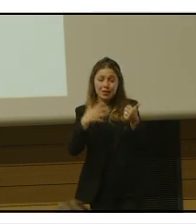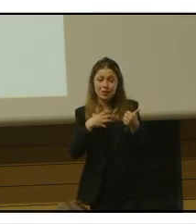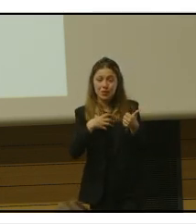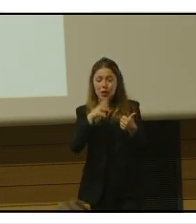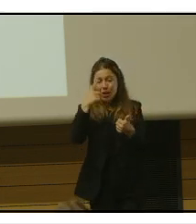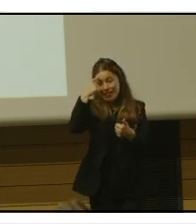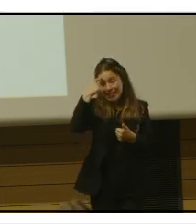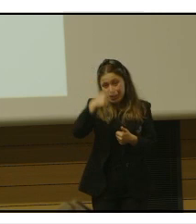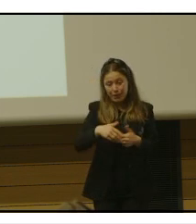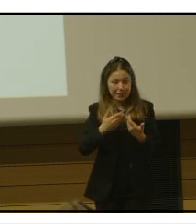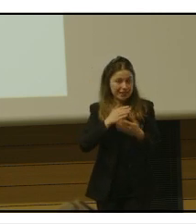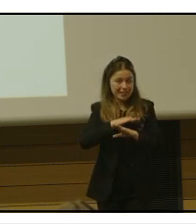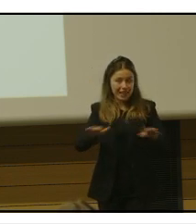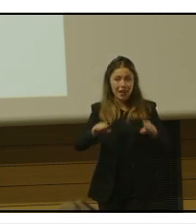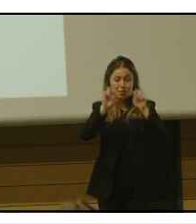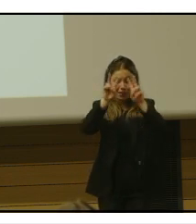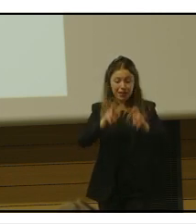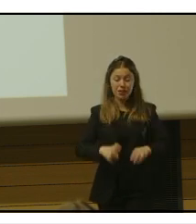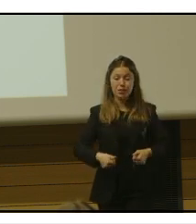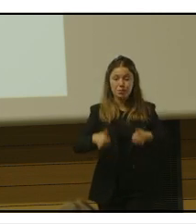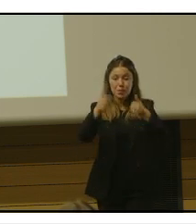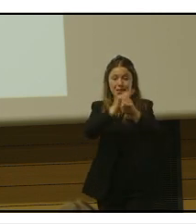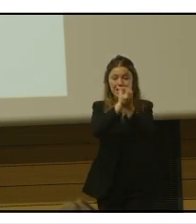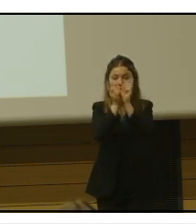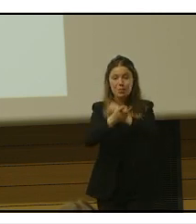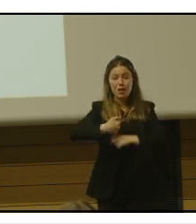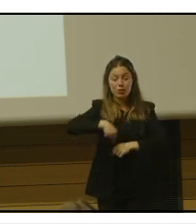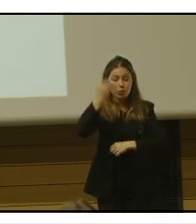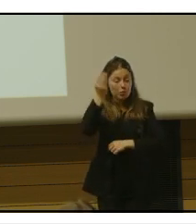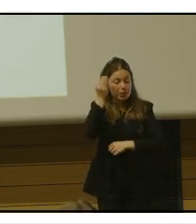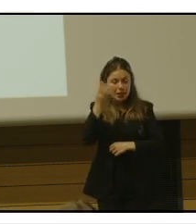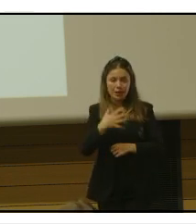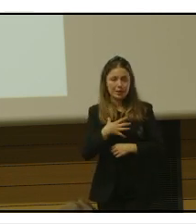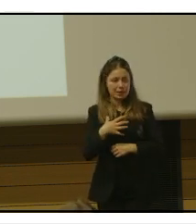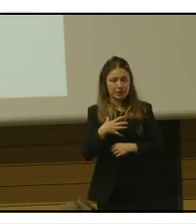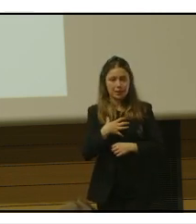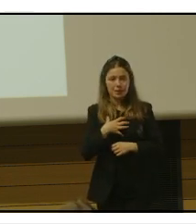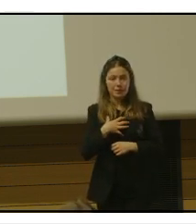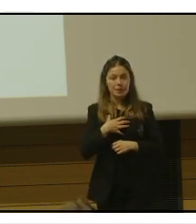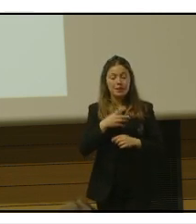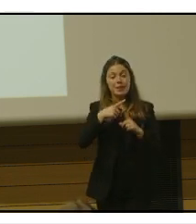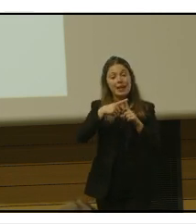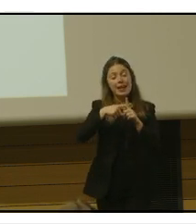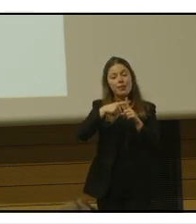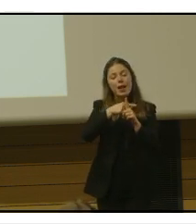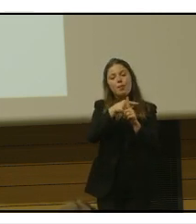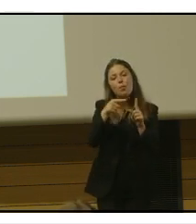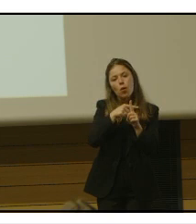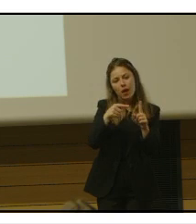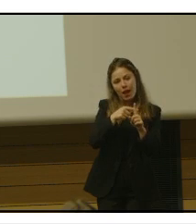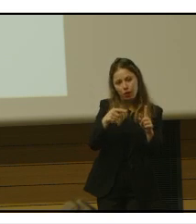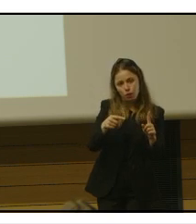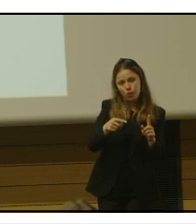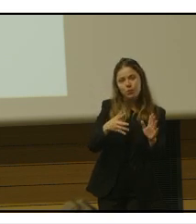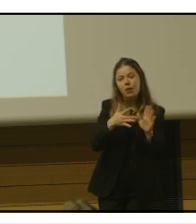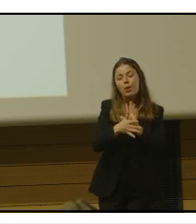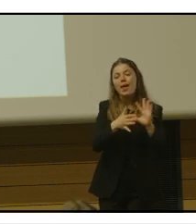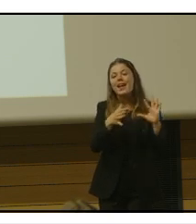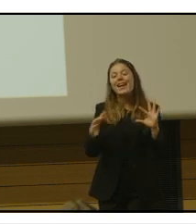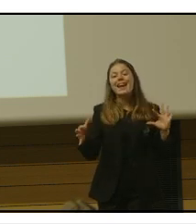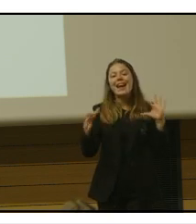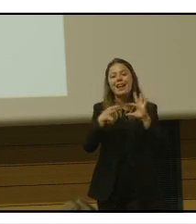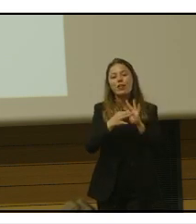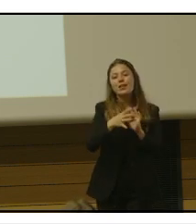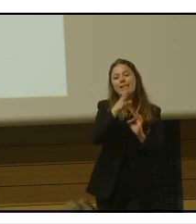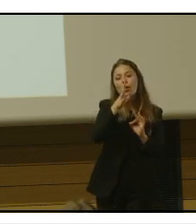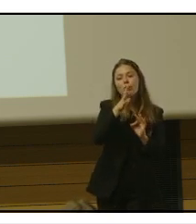e investigaciones a mayores no van a hacer cambiar lo que nosotros pensamos. Luego aquí está este nivel moderado. Aquí hablaremos de algunas relaciones